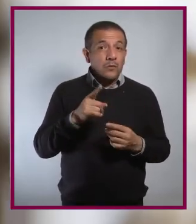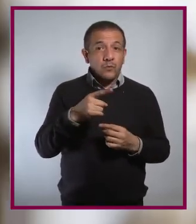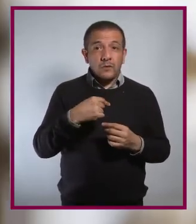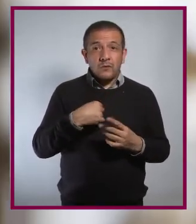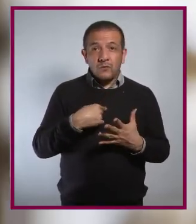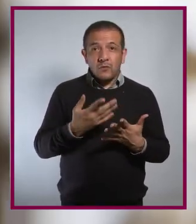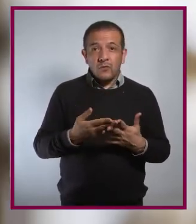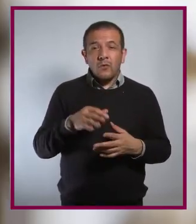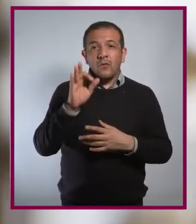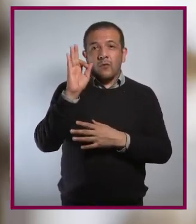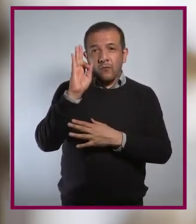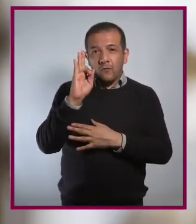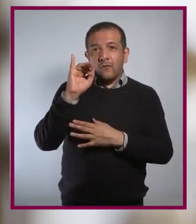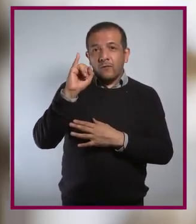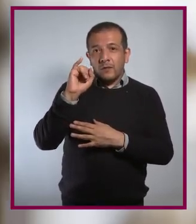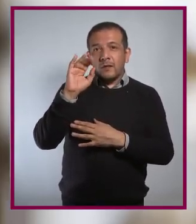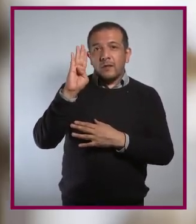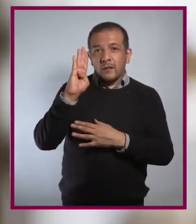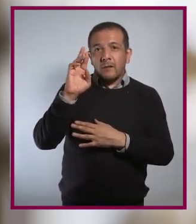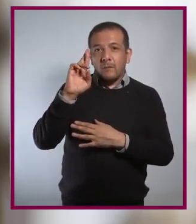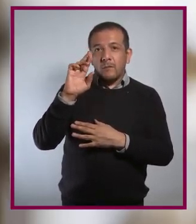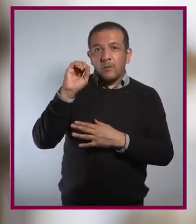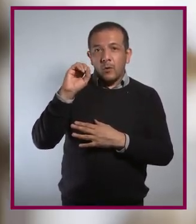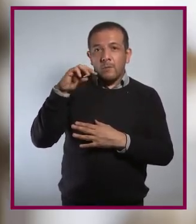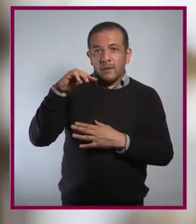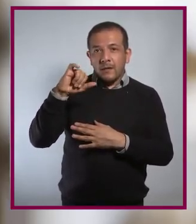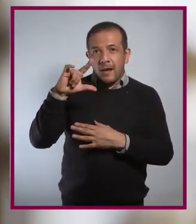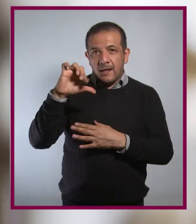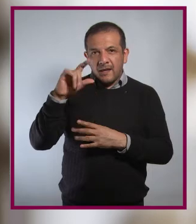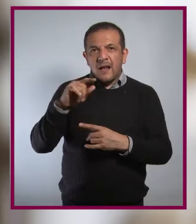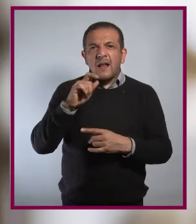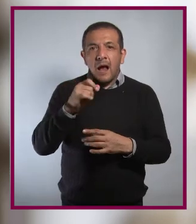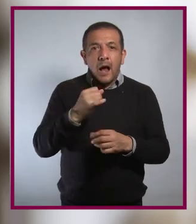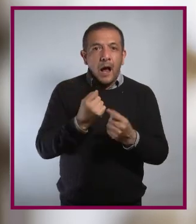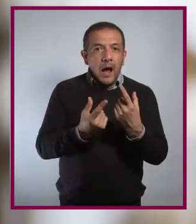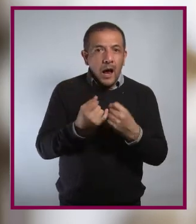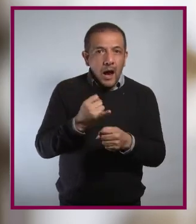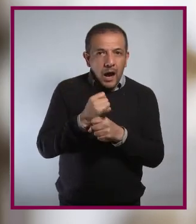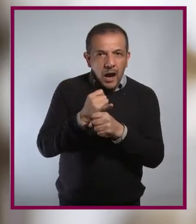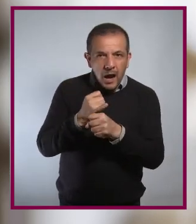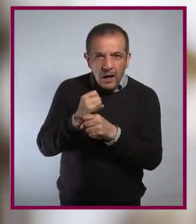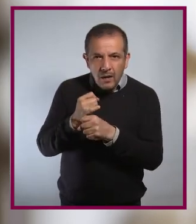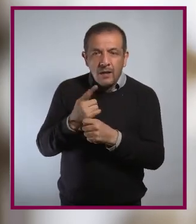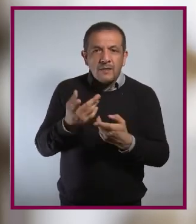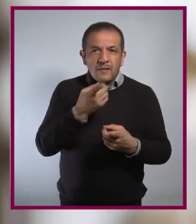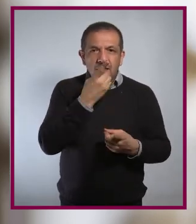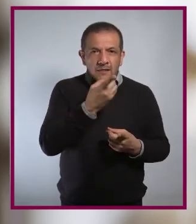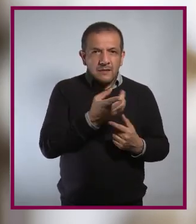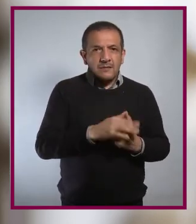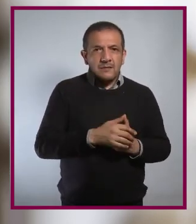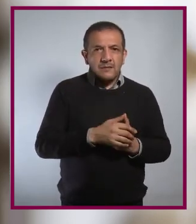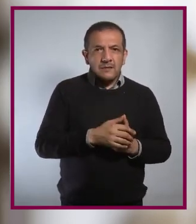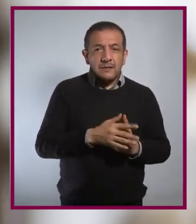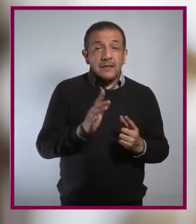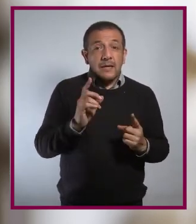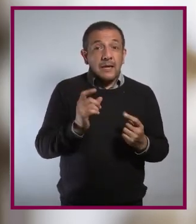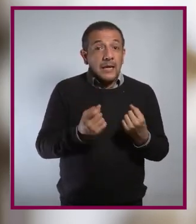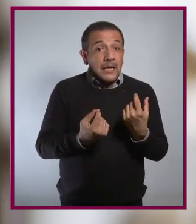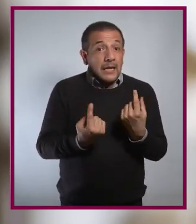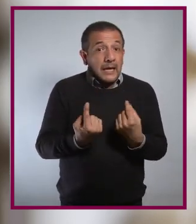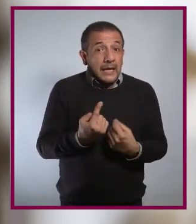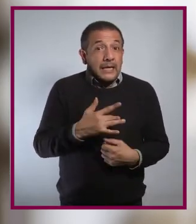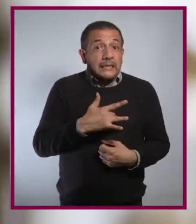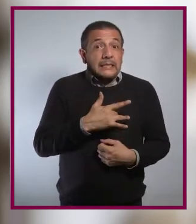Hablemos un poco de la fibromialgia. Los investigadores creen que la fibromialgia amplifica